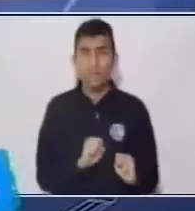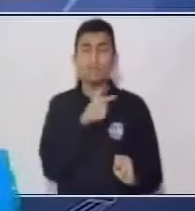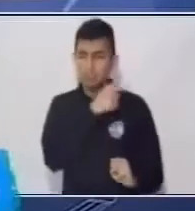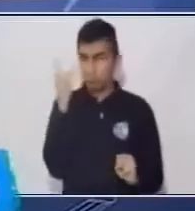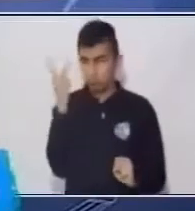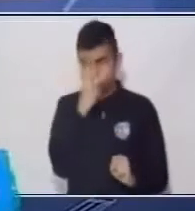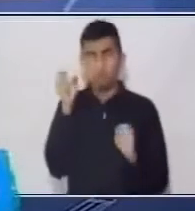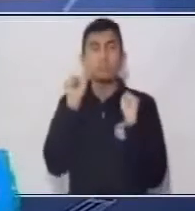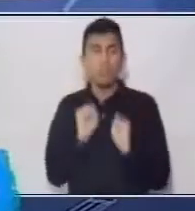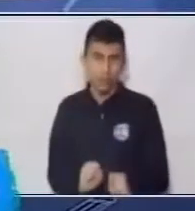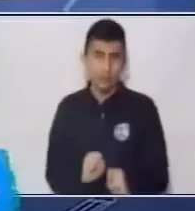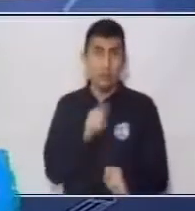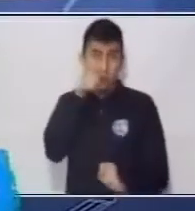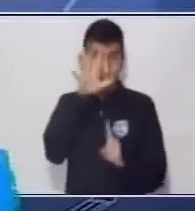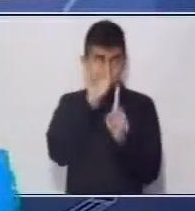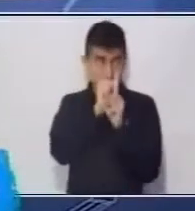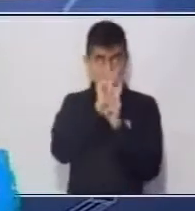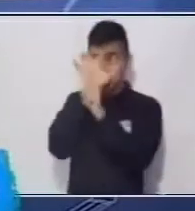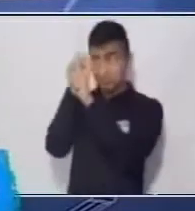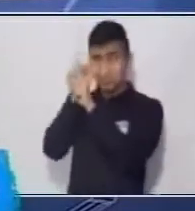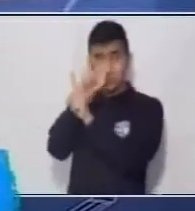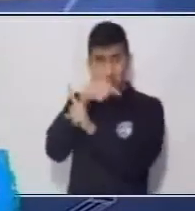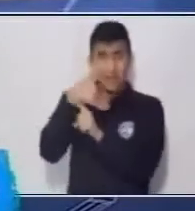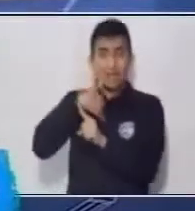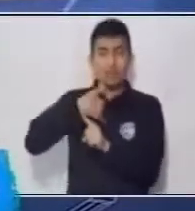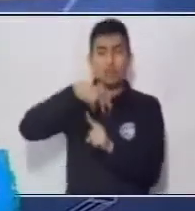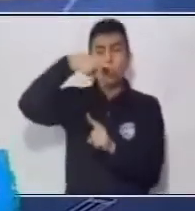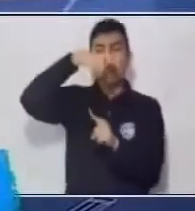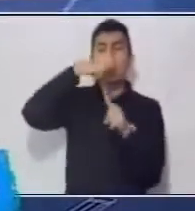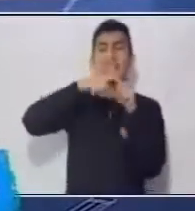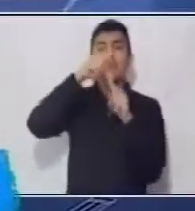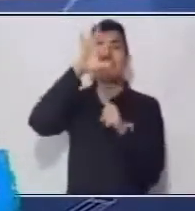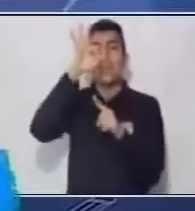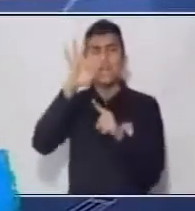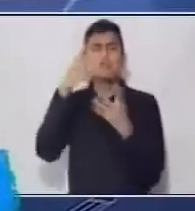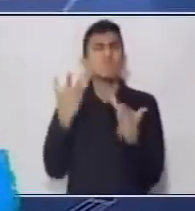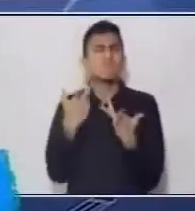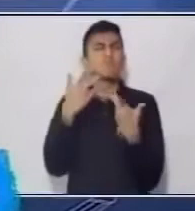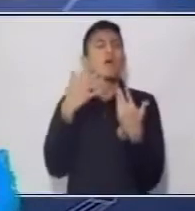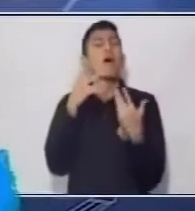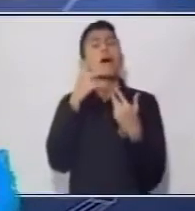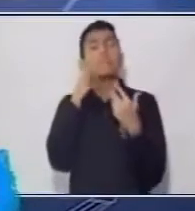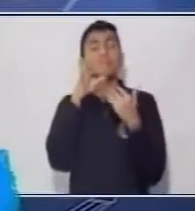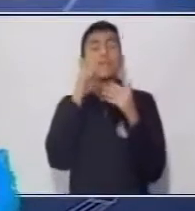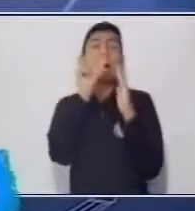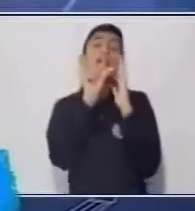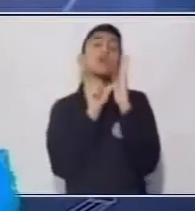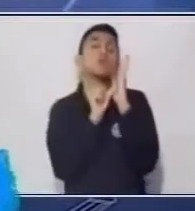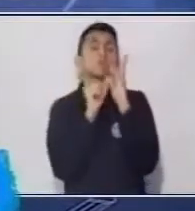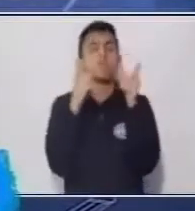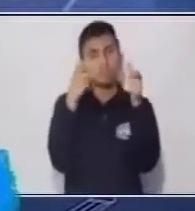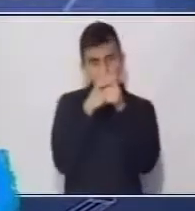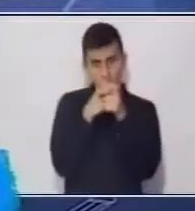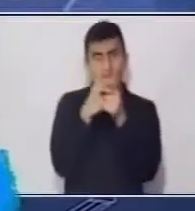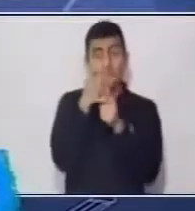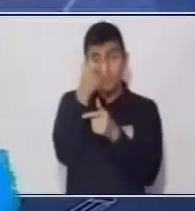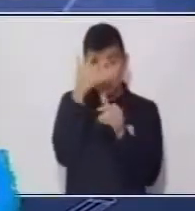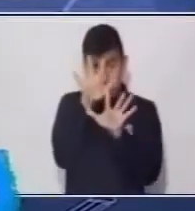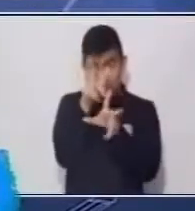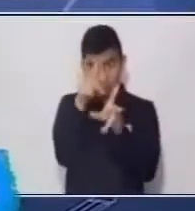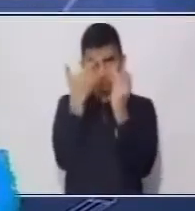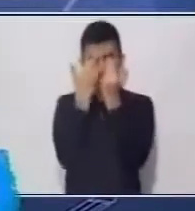verbo llevar. Si tú observas, aquí hay un nexo, que en este caso es una conjunción, y si separamos